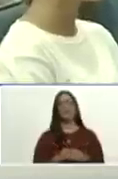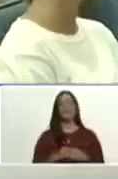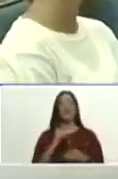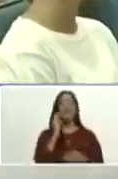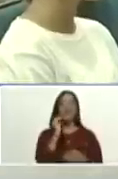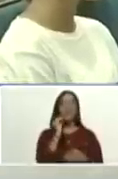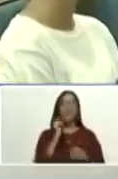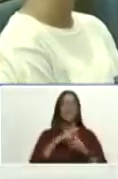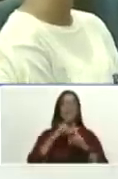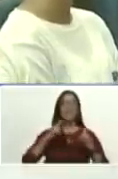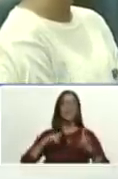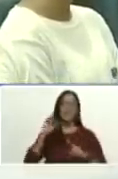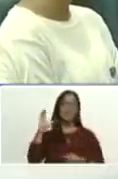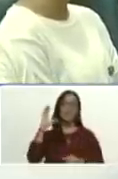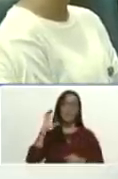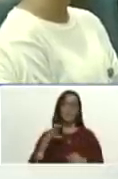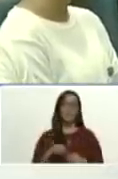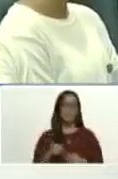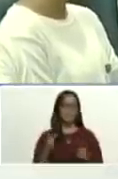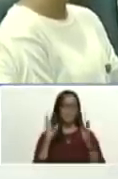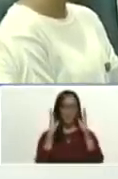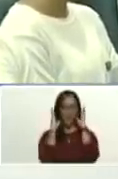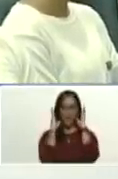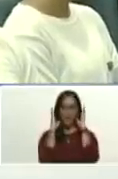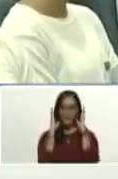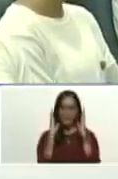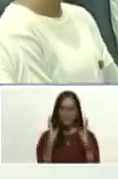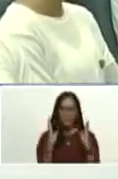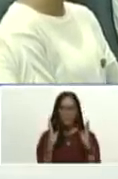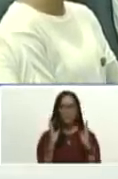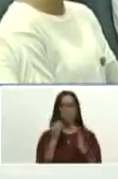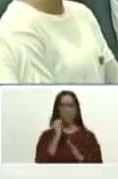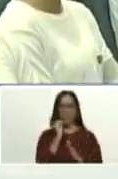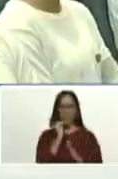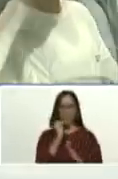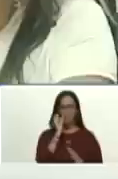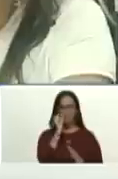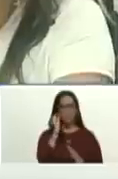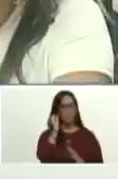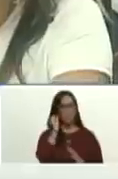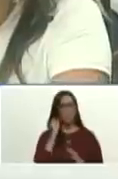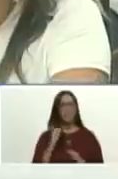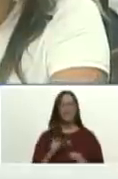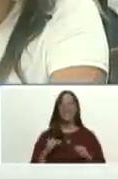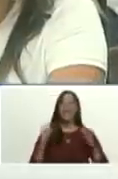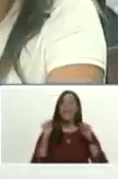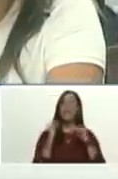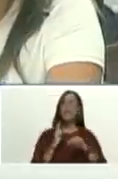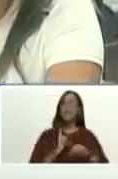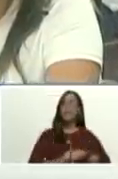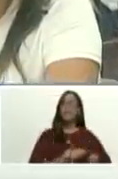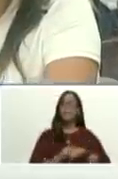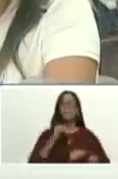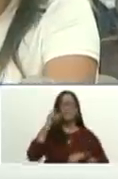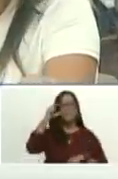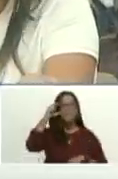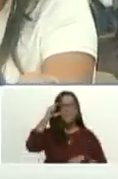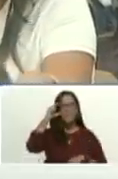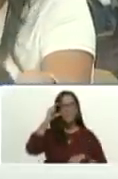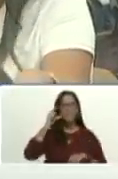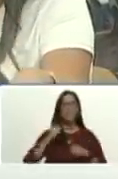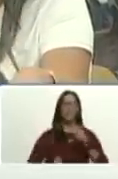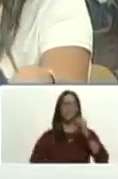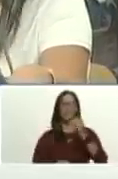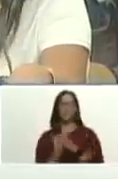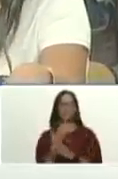país. Atención, muchachos y muchachas, dentro de unos días voy a lanzar el